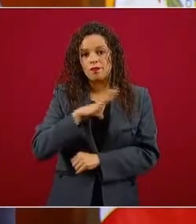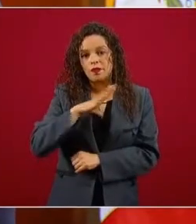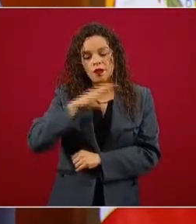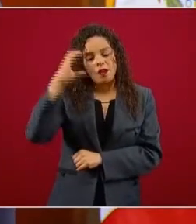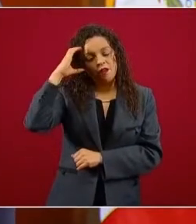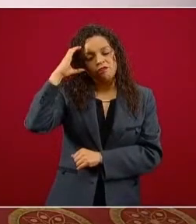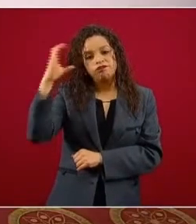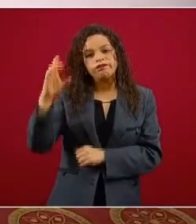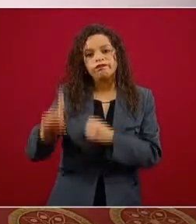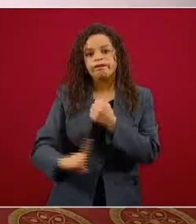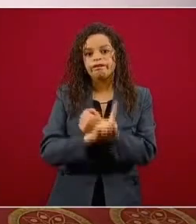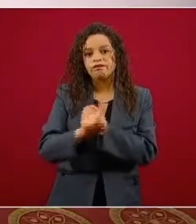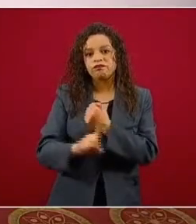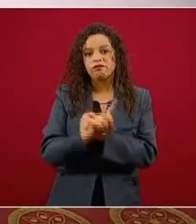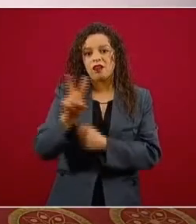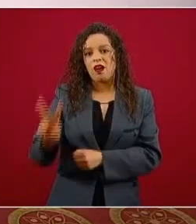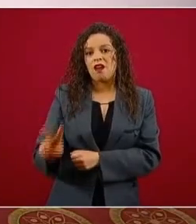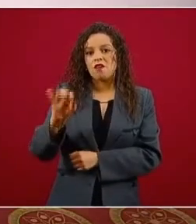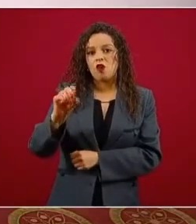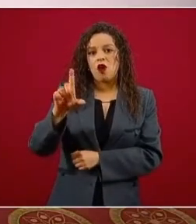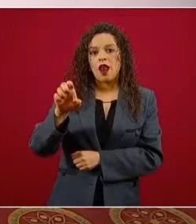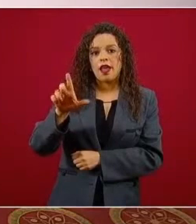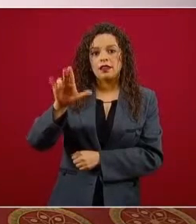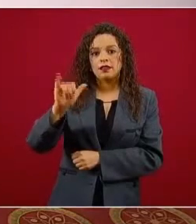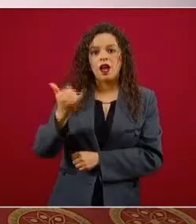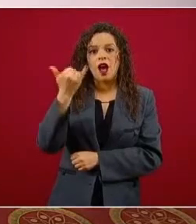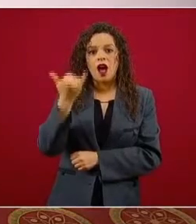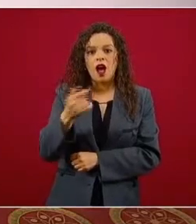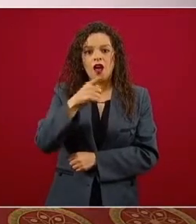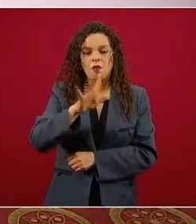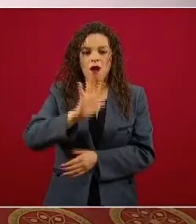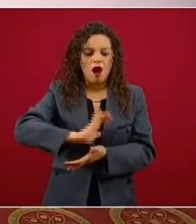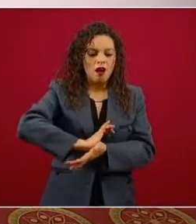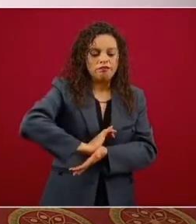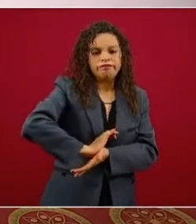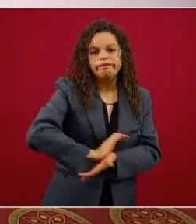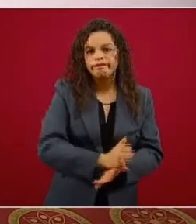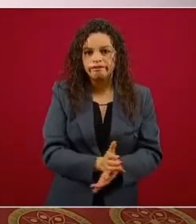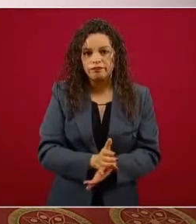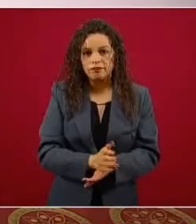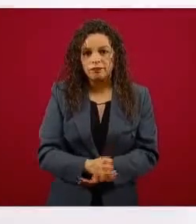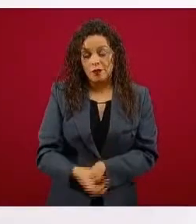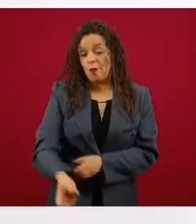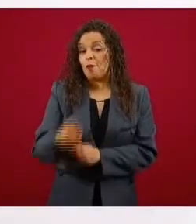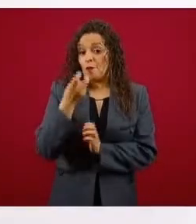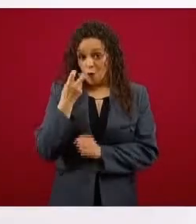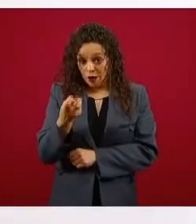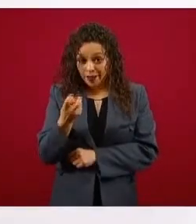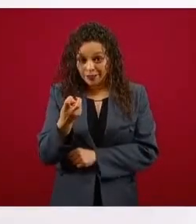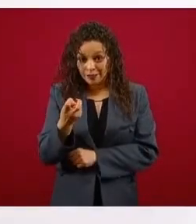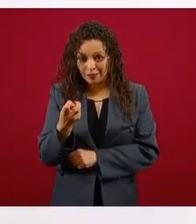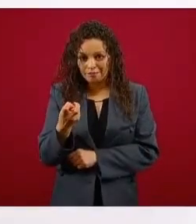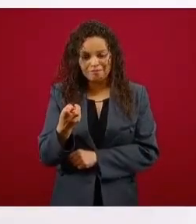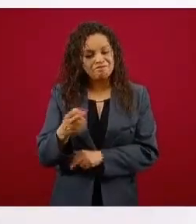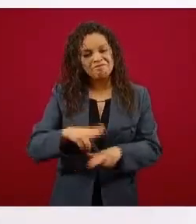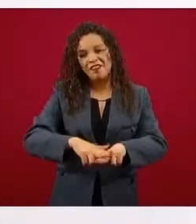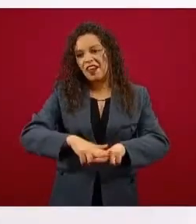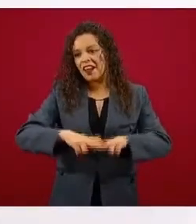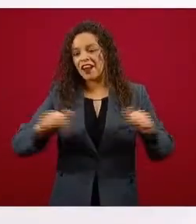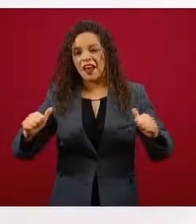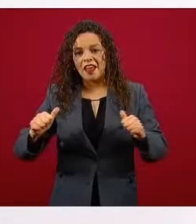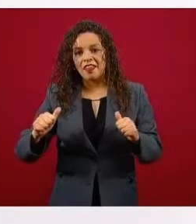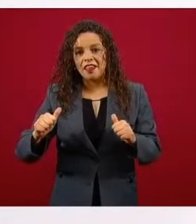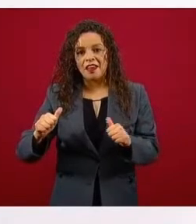pública. Por eso, nada nos va a detener en el